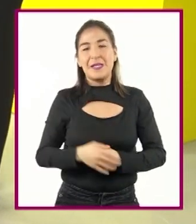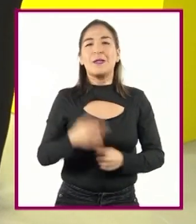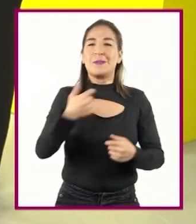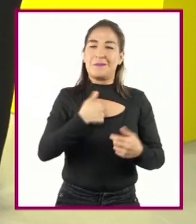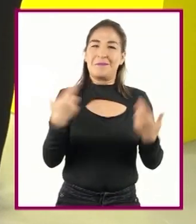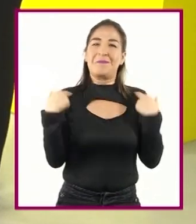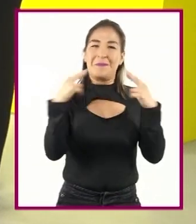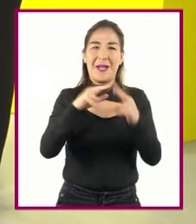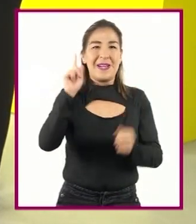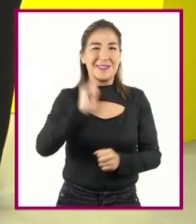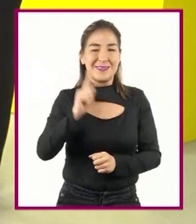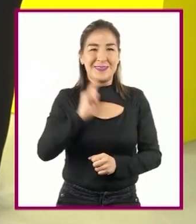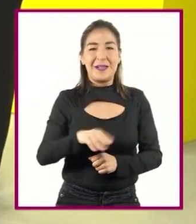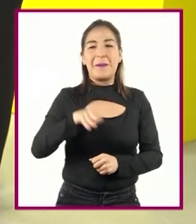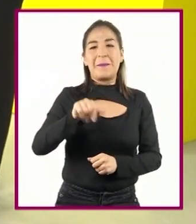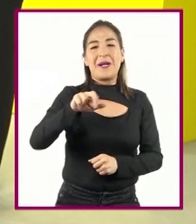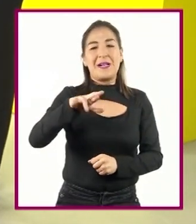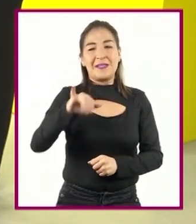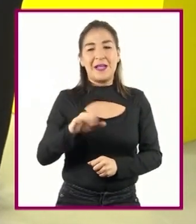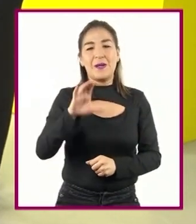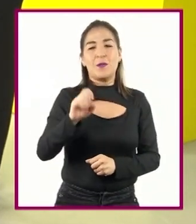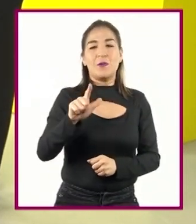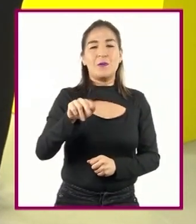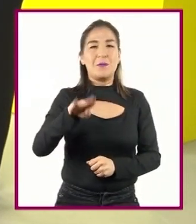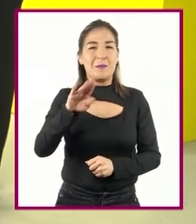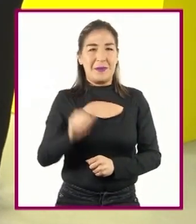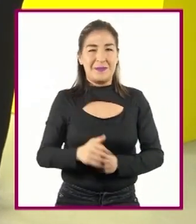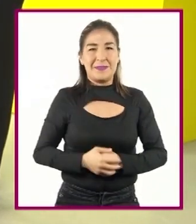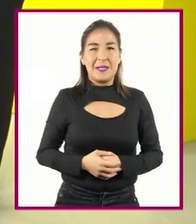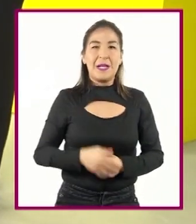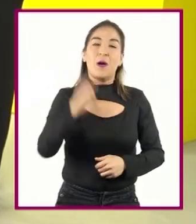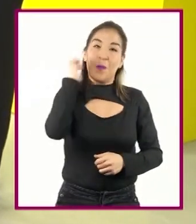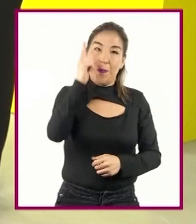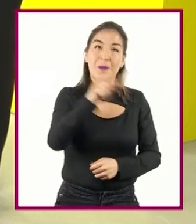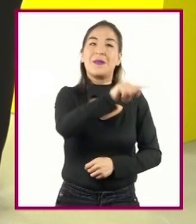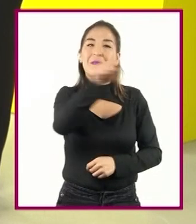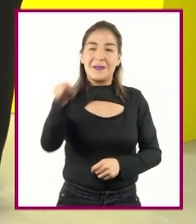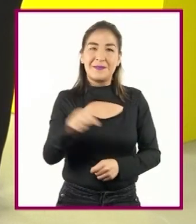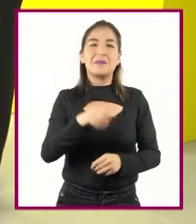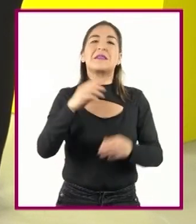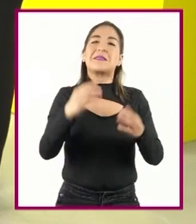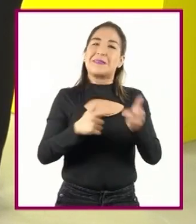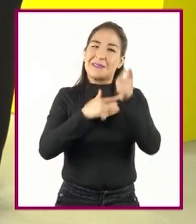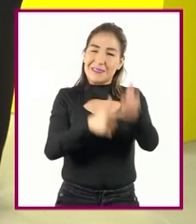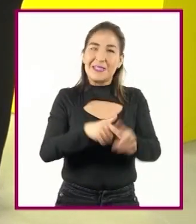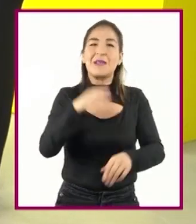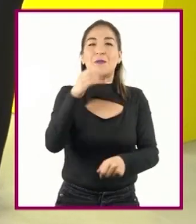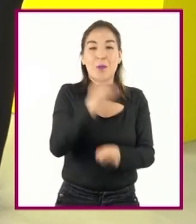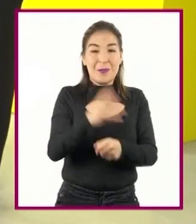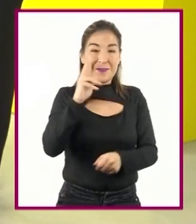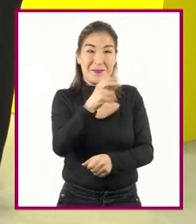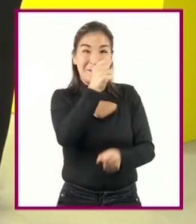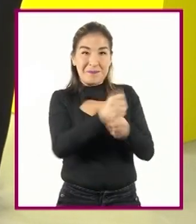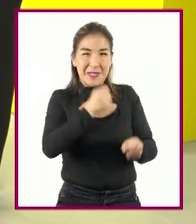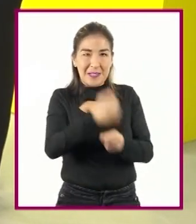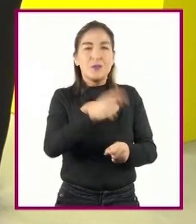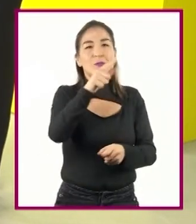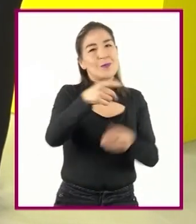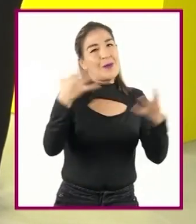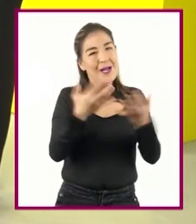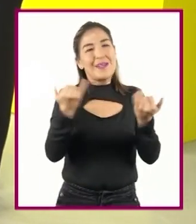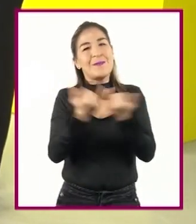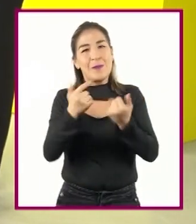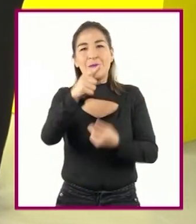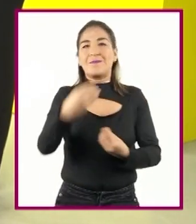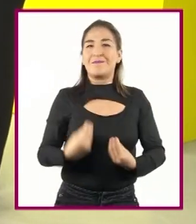una servidora, la maestra María Columba Santa Cruz, esperando que pongan en práctica lo aprendido en esta